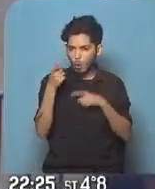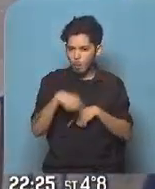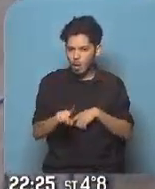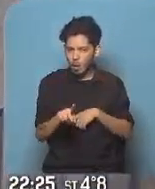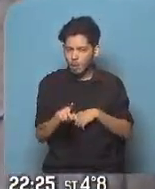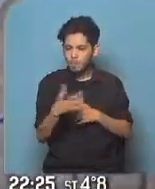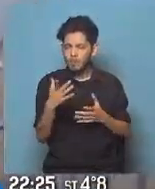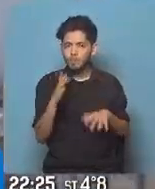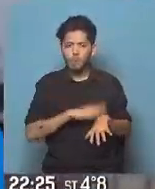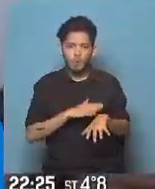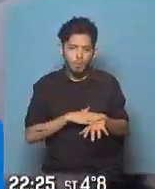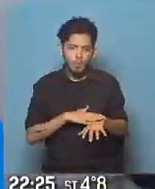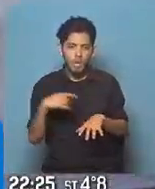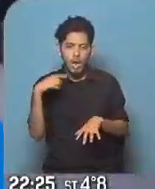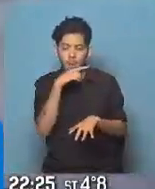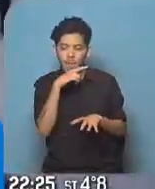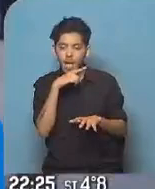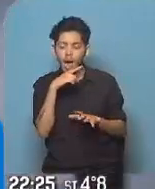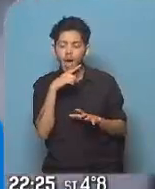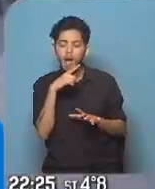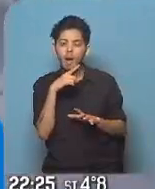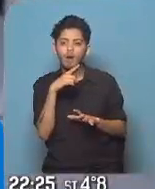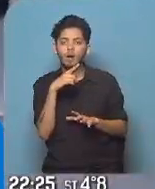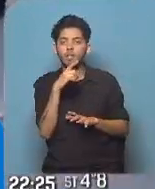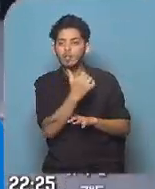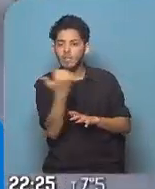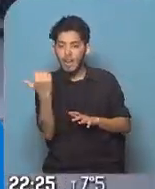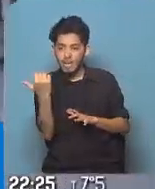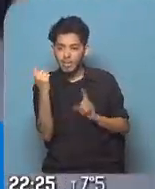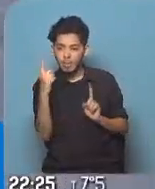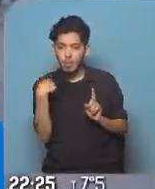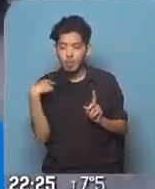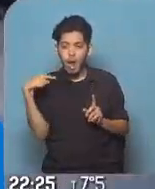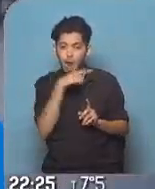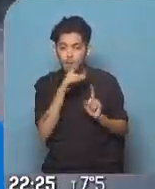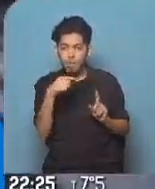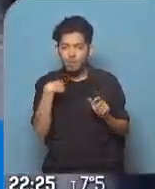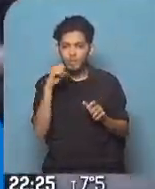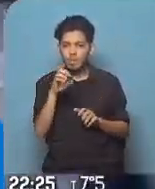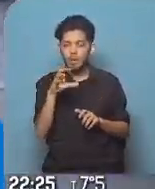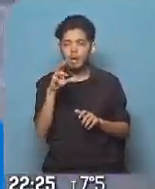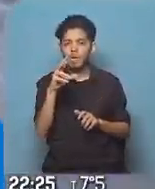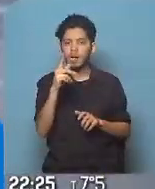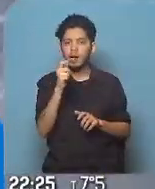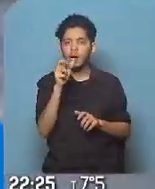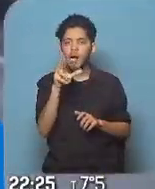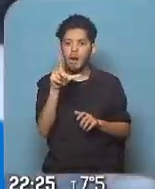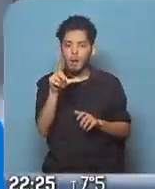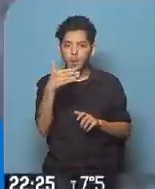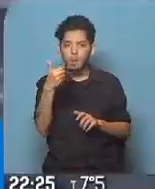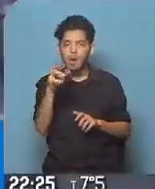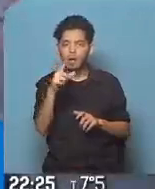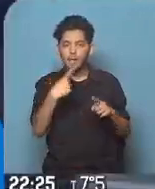En tiempo de Alemania del Este, la antigua República Democrática Alemana se llamó la ciudad de Karl Marx. Hoy es uno